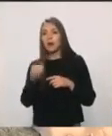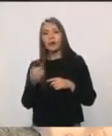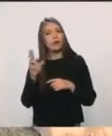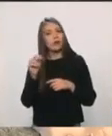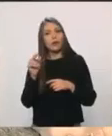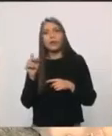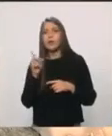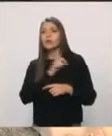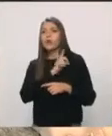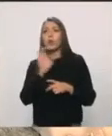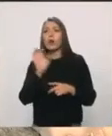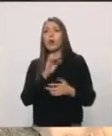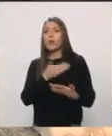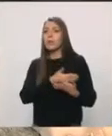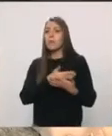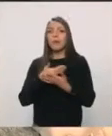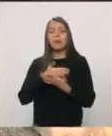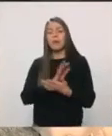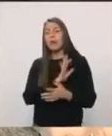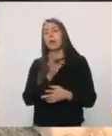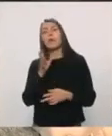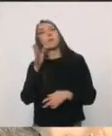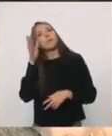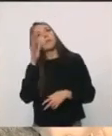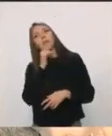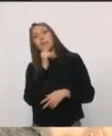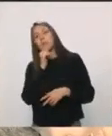inconsciente. Pero Ok. mientras el bebé, Ok. o sea, tiene